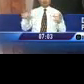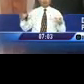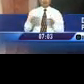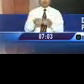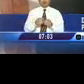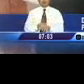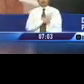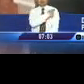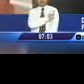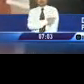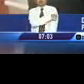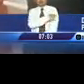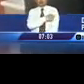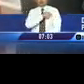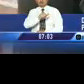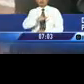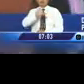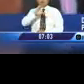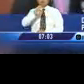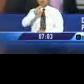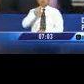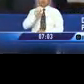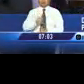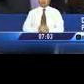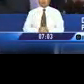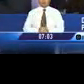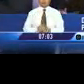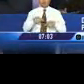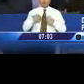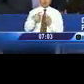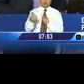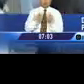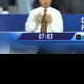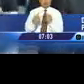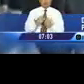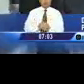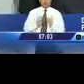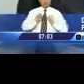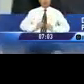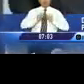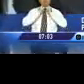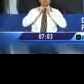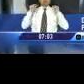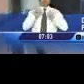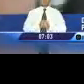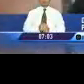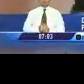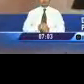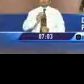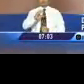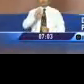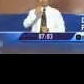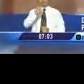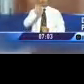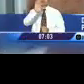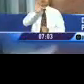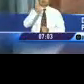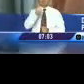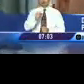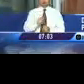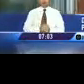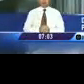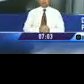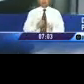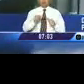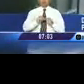Cruz Roja, ACNUR, CAR Ecuador y Diálogo Diverso, Pastoral Social, Cáritas Ecuador, la CIP y la